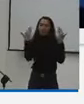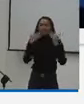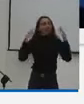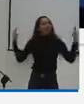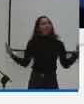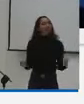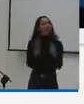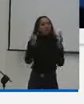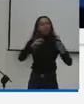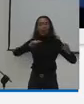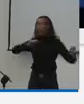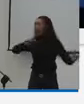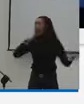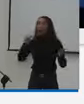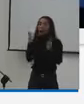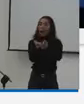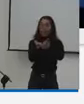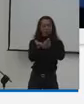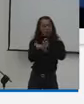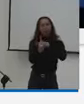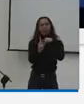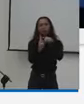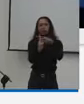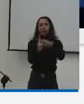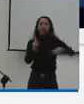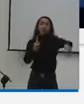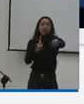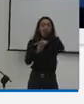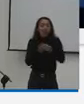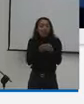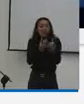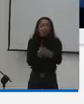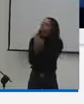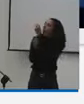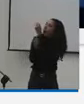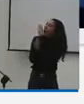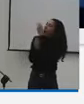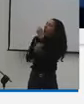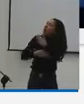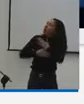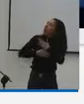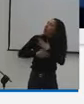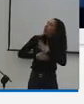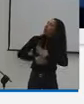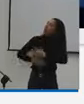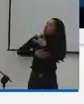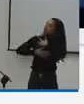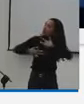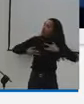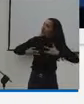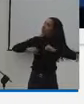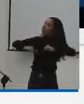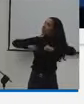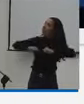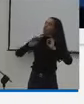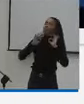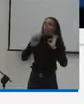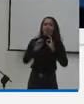física transformando positivamente el estilo de vida el bienestar y la salud